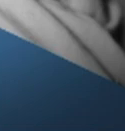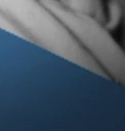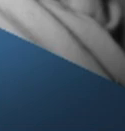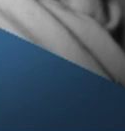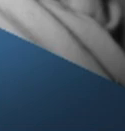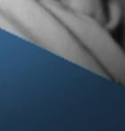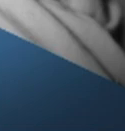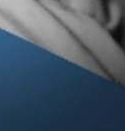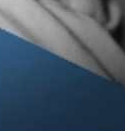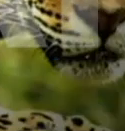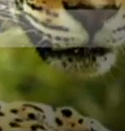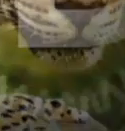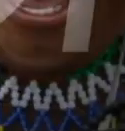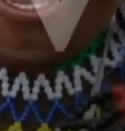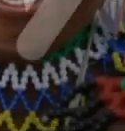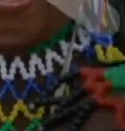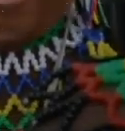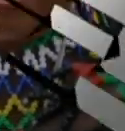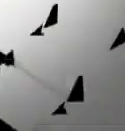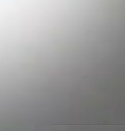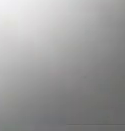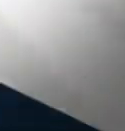derechos humanos.